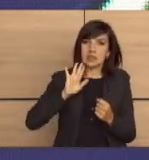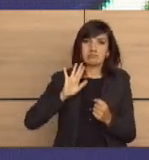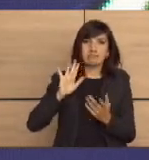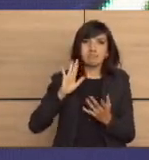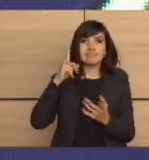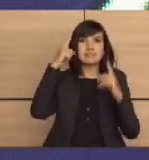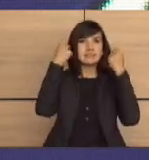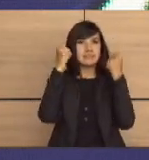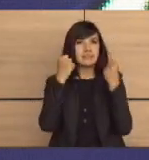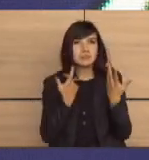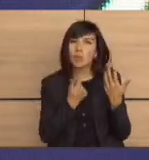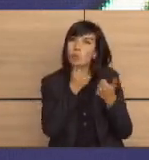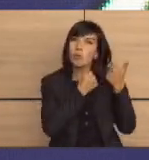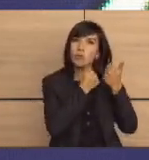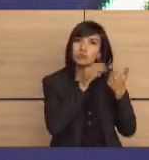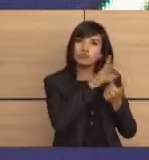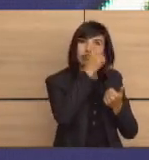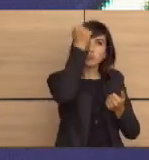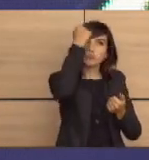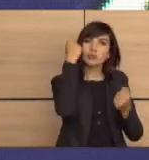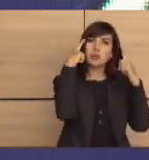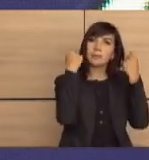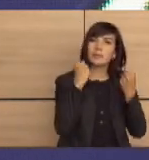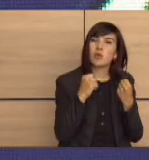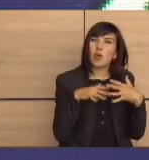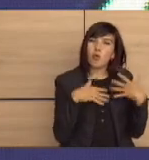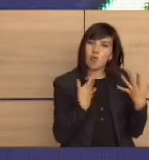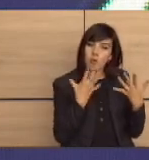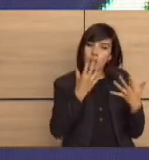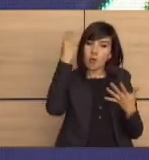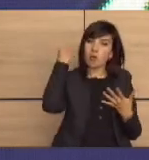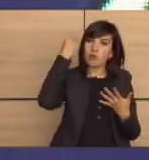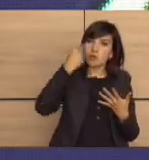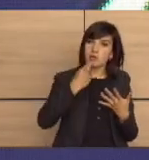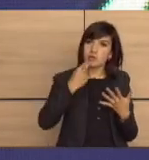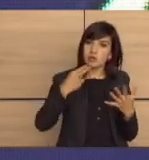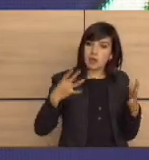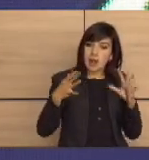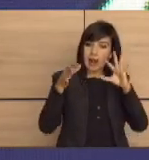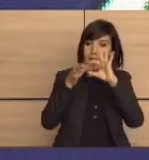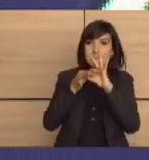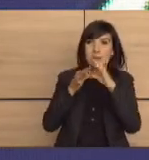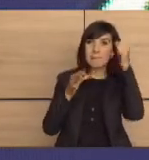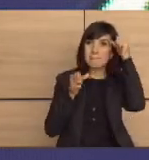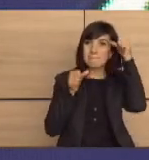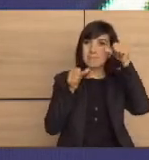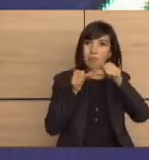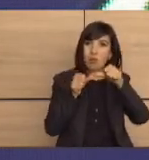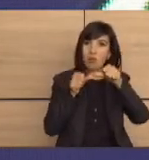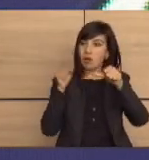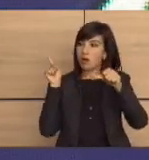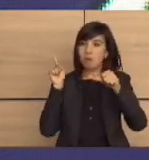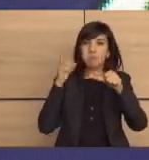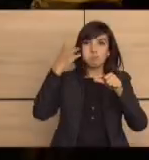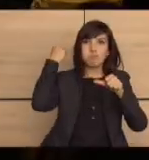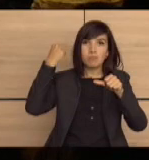maestros, existe una preocupación sobre cómo articular la historia y la memoria, entendiendo que son 2 maneras distintas de acercarse